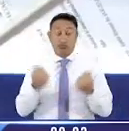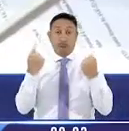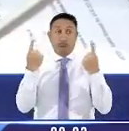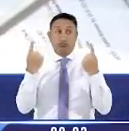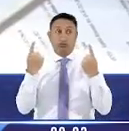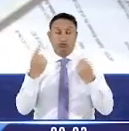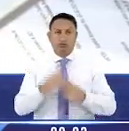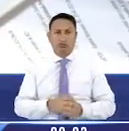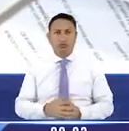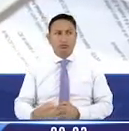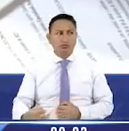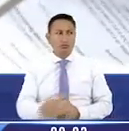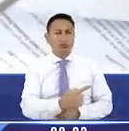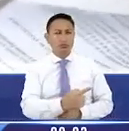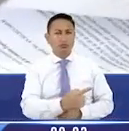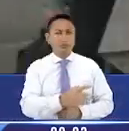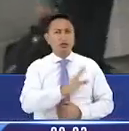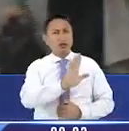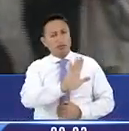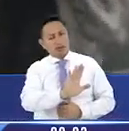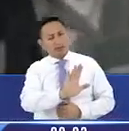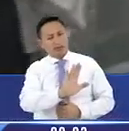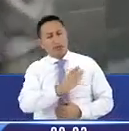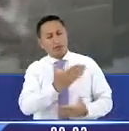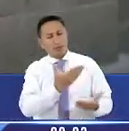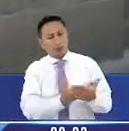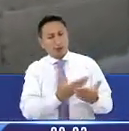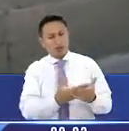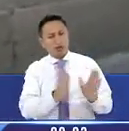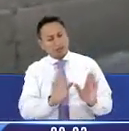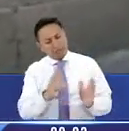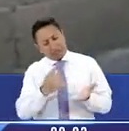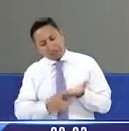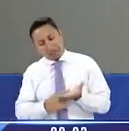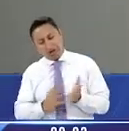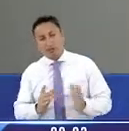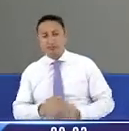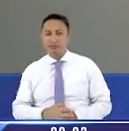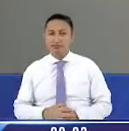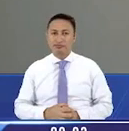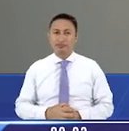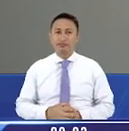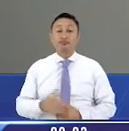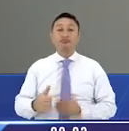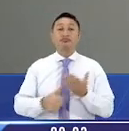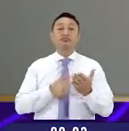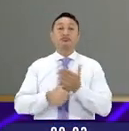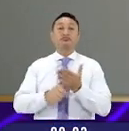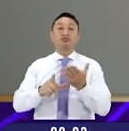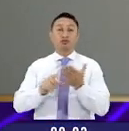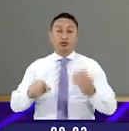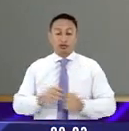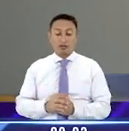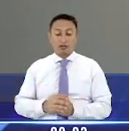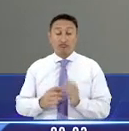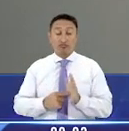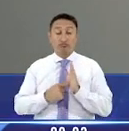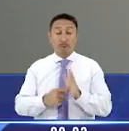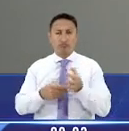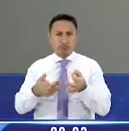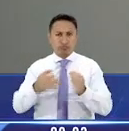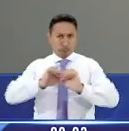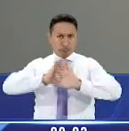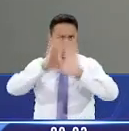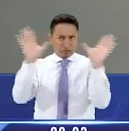mostraron su intención de analizar las propuestas del Ejecutivo. Y el ministro de Finanzas demostró solidez y